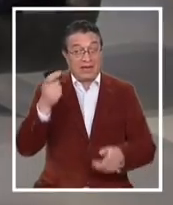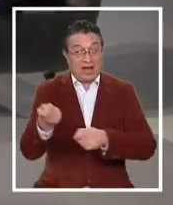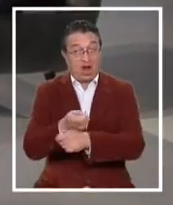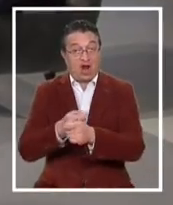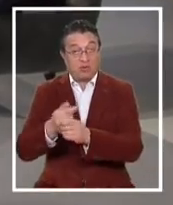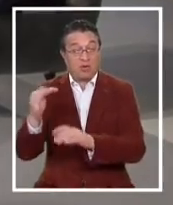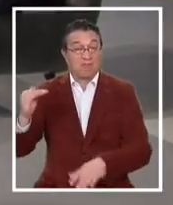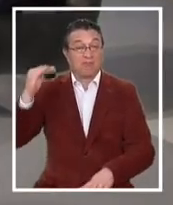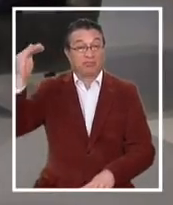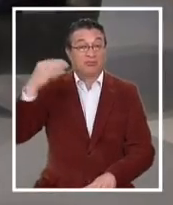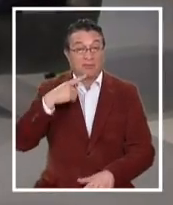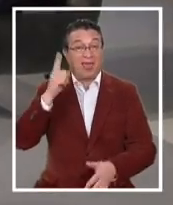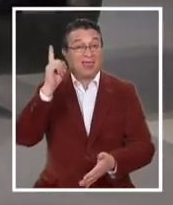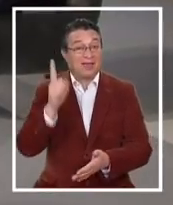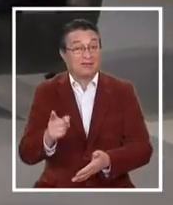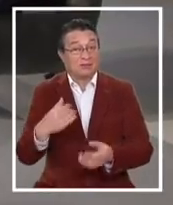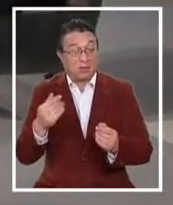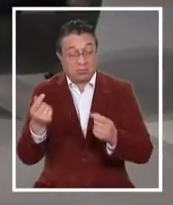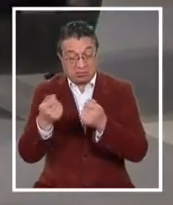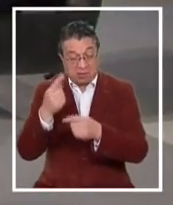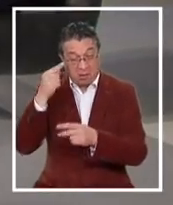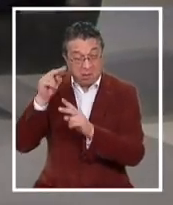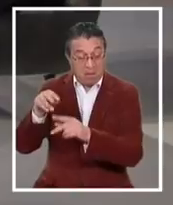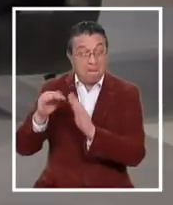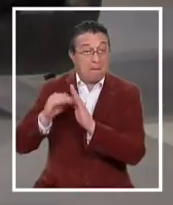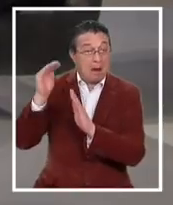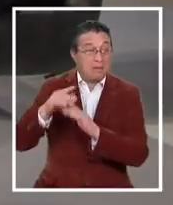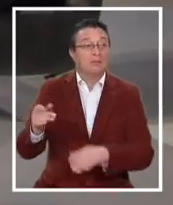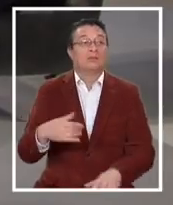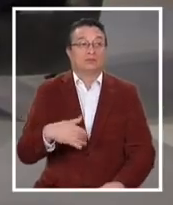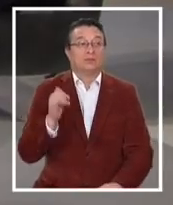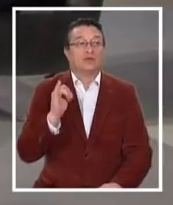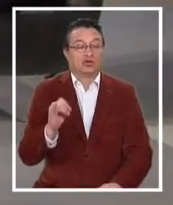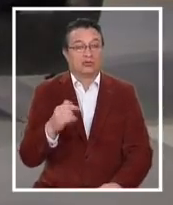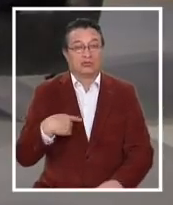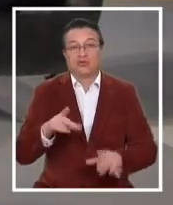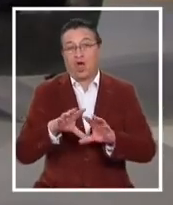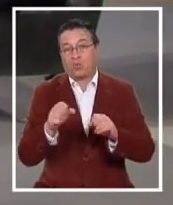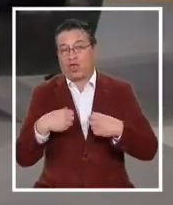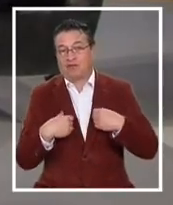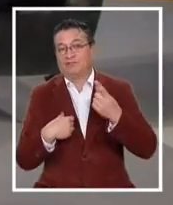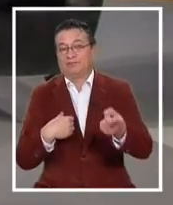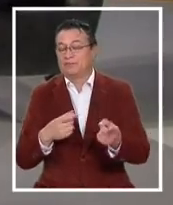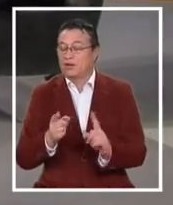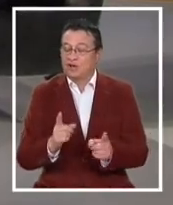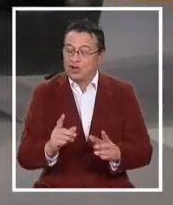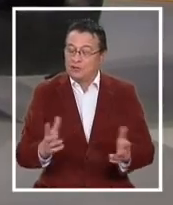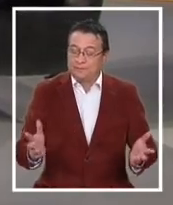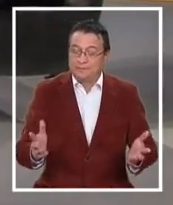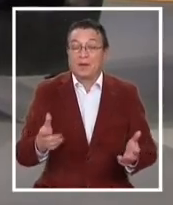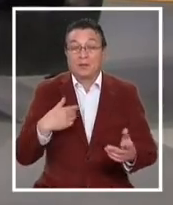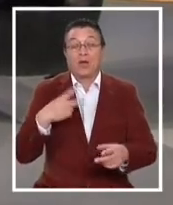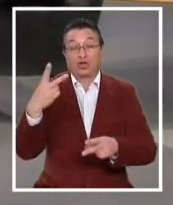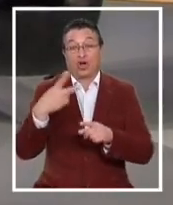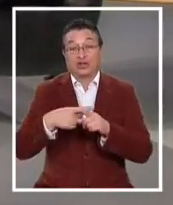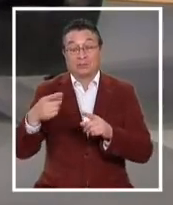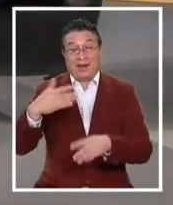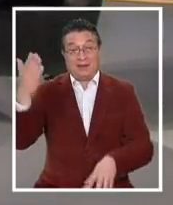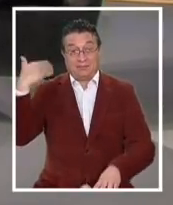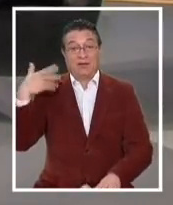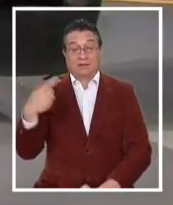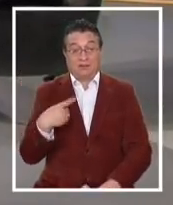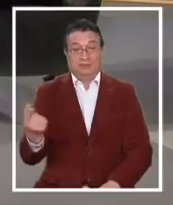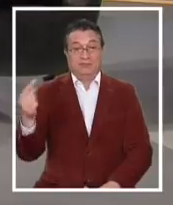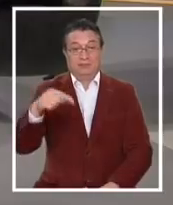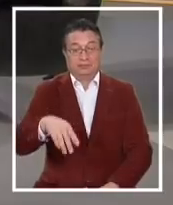económico cuando se tomaron decisiones como esa? Sí, yo creo que en alguna medida, no estoy de acuerdo con lo que dice Natalia, pero porque hace 2 semanas estuvimos acá